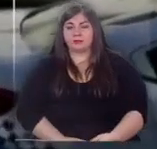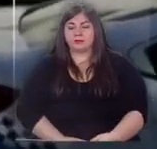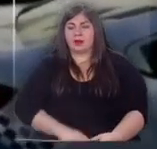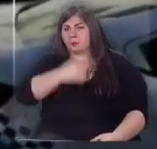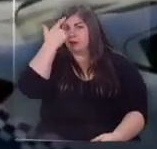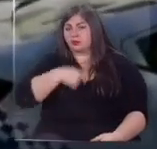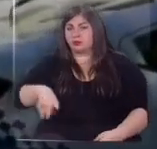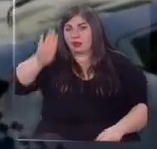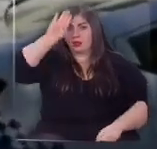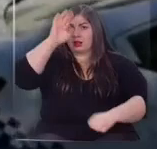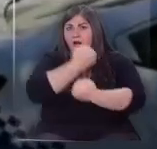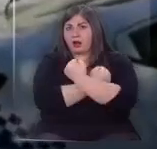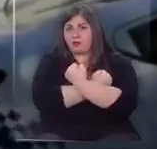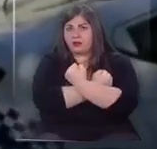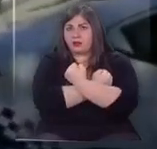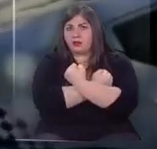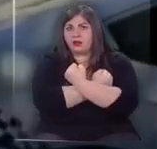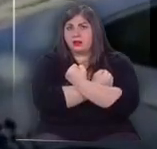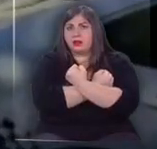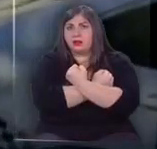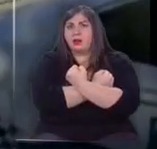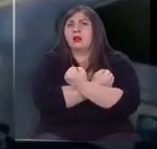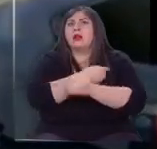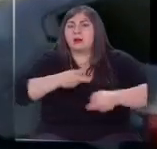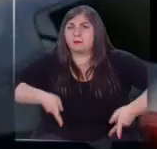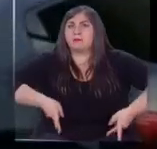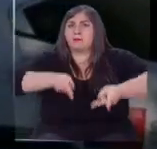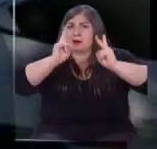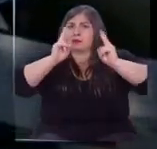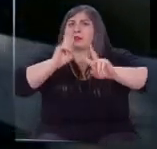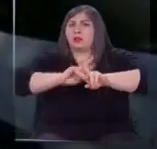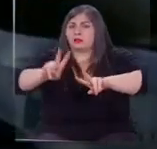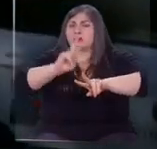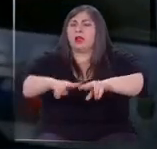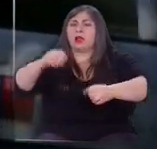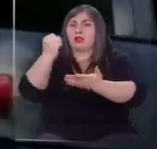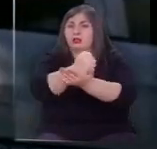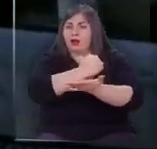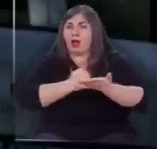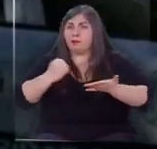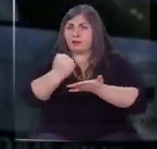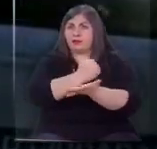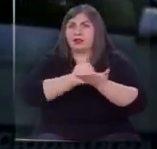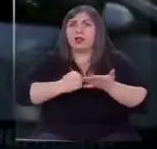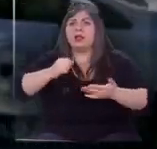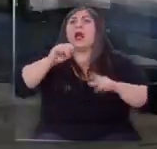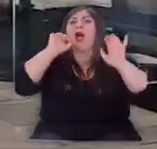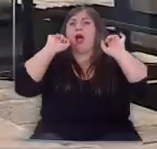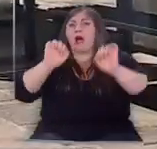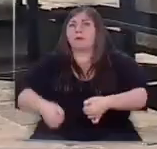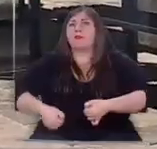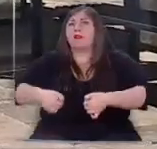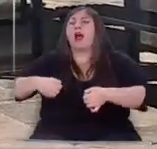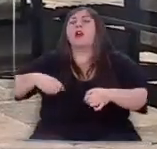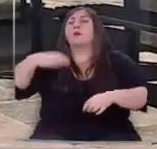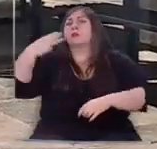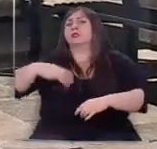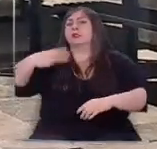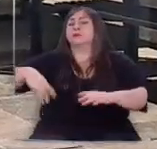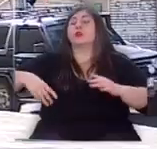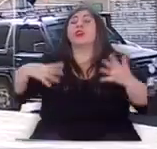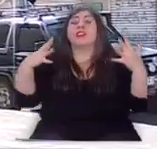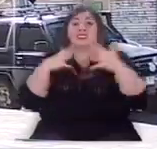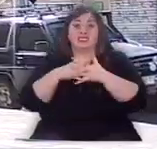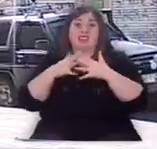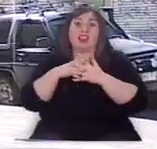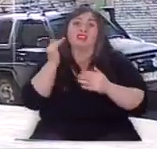carabinero para permitir a que se lleve a cabo dicho trámite. Medidas similares aprobaron los municipios de Chillán, que fue el primero